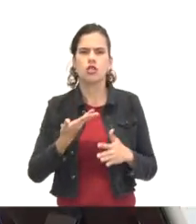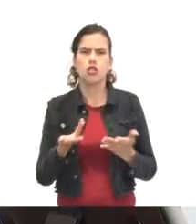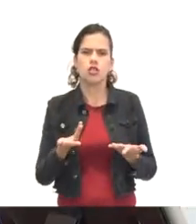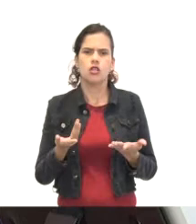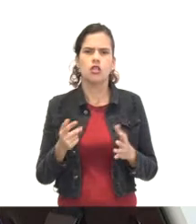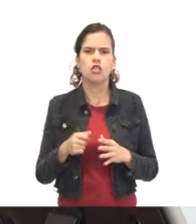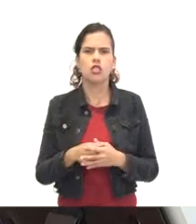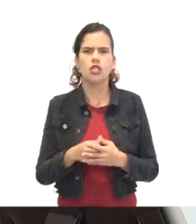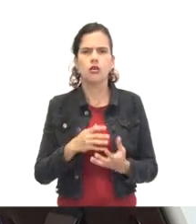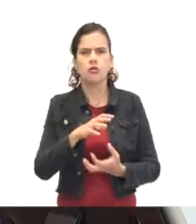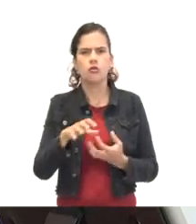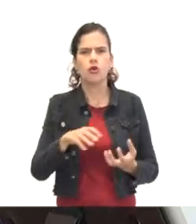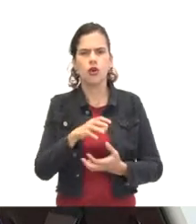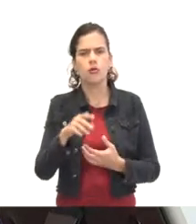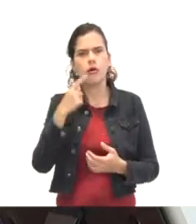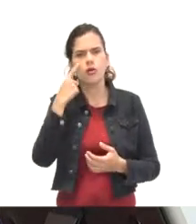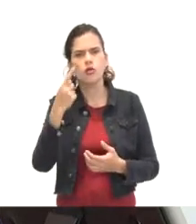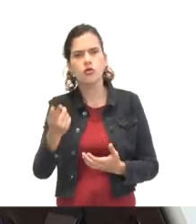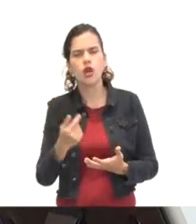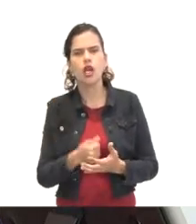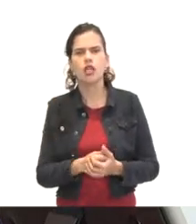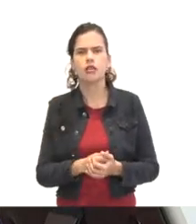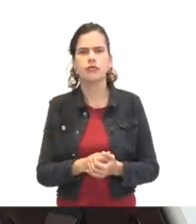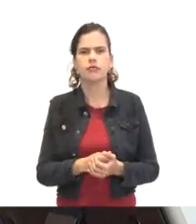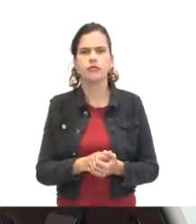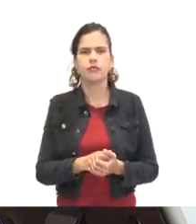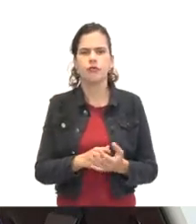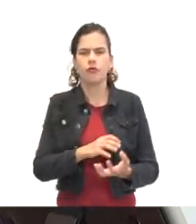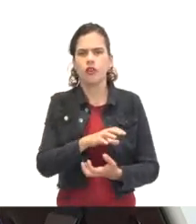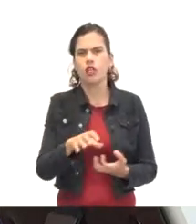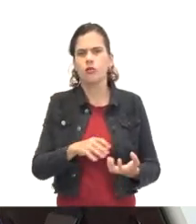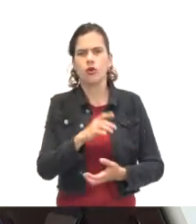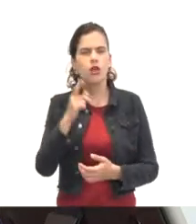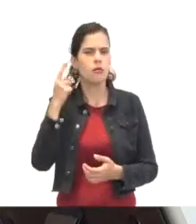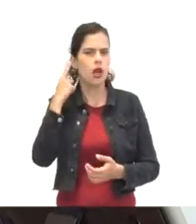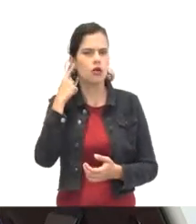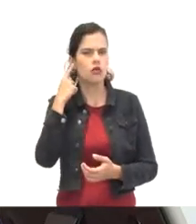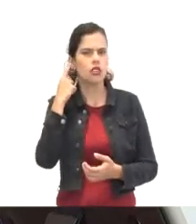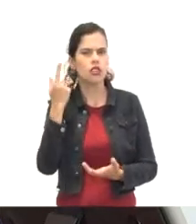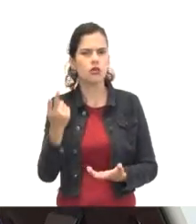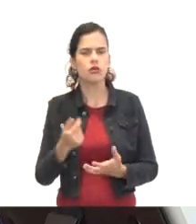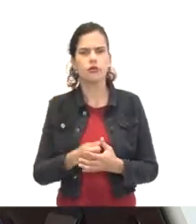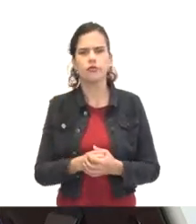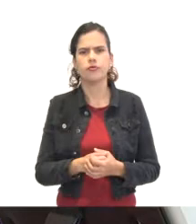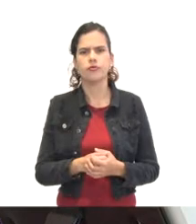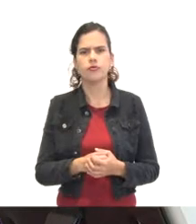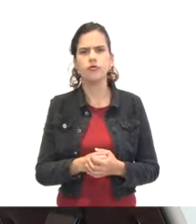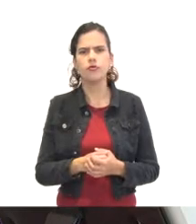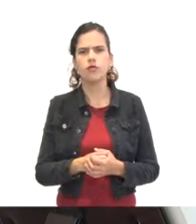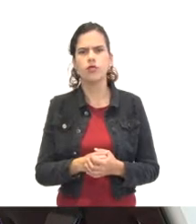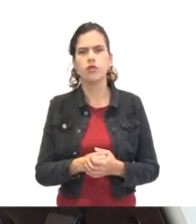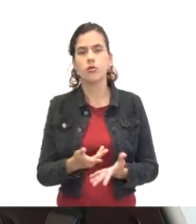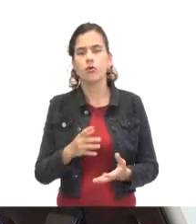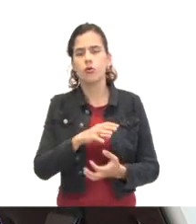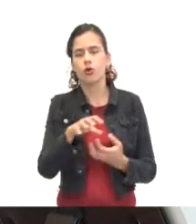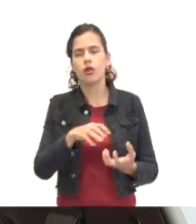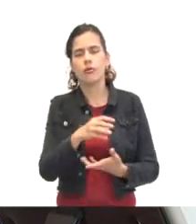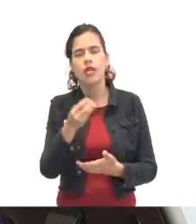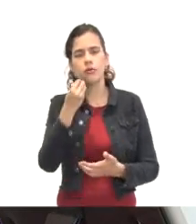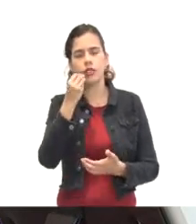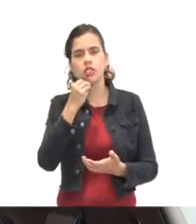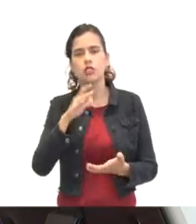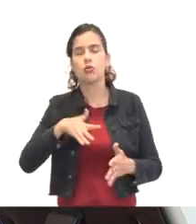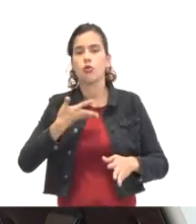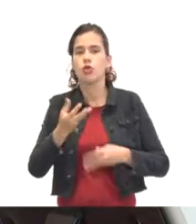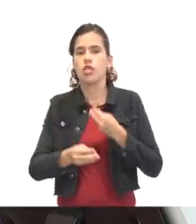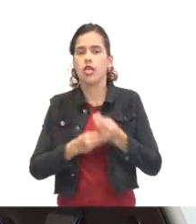estar presentando problemas visuales, podría estar presentando problemas auditivos y de repente problemas alimenticios podrían